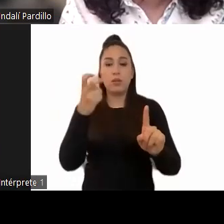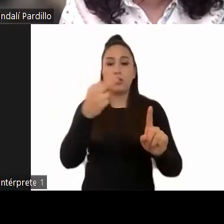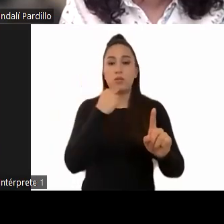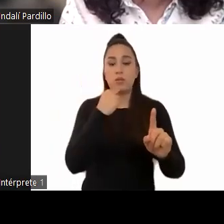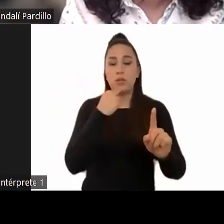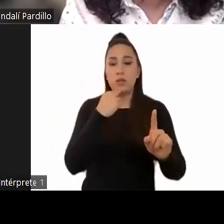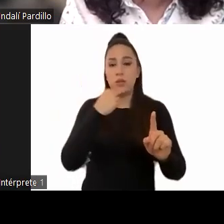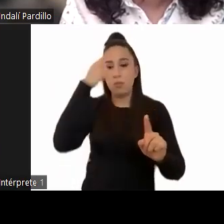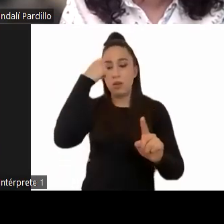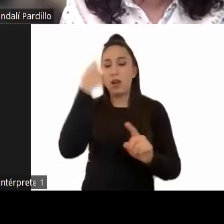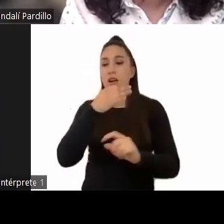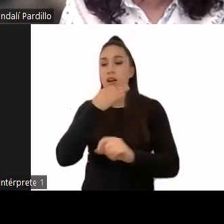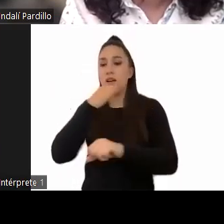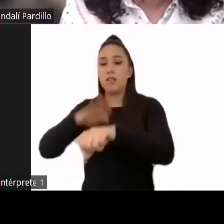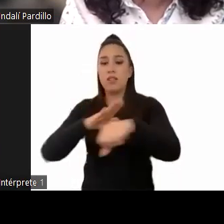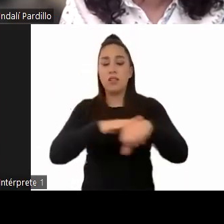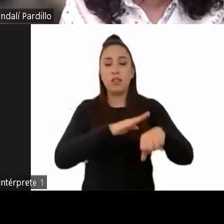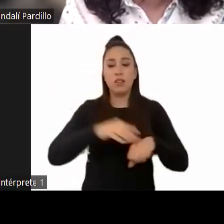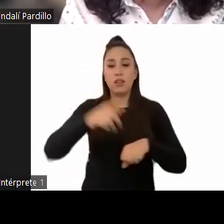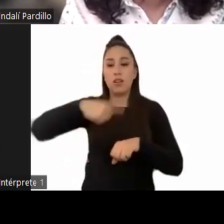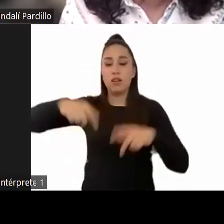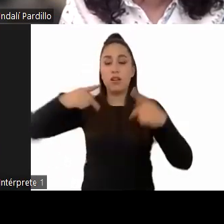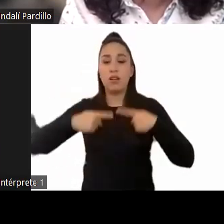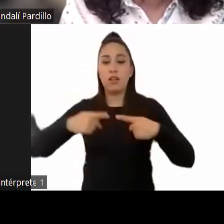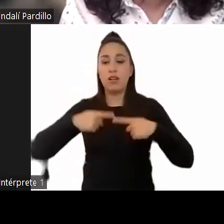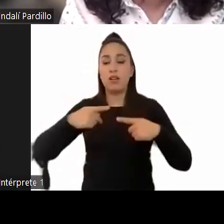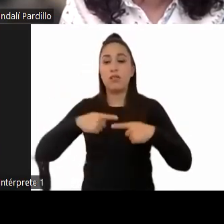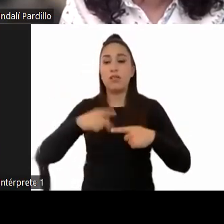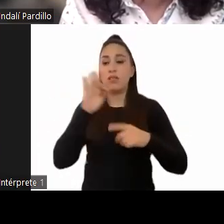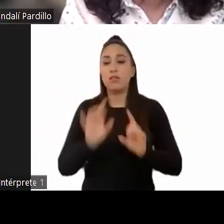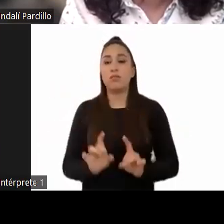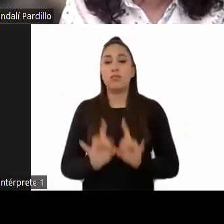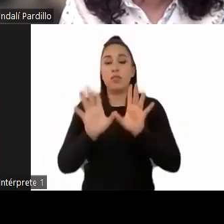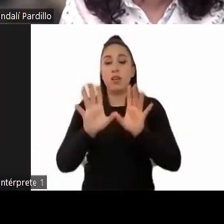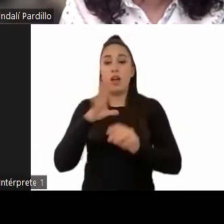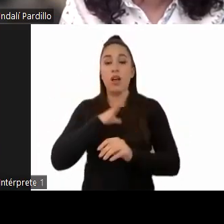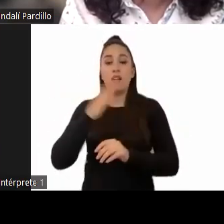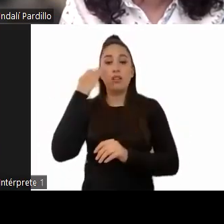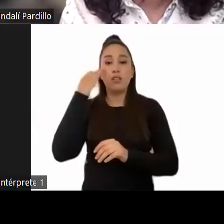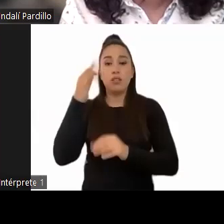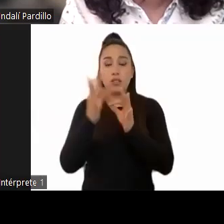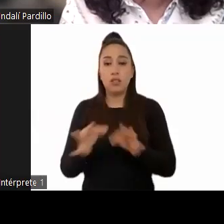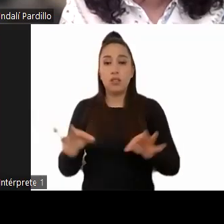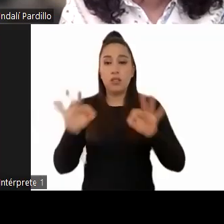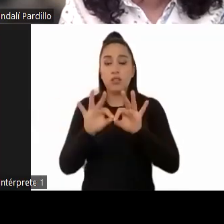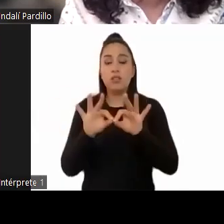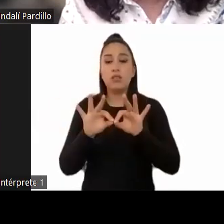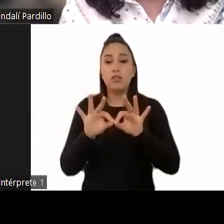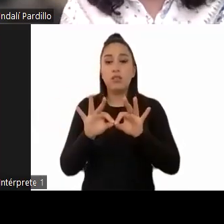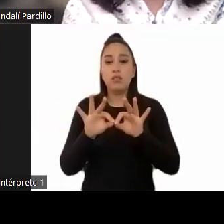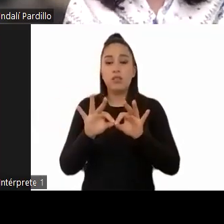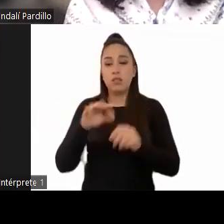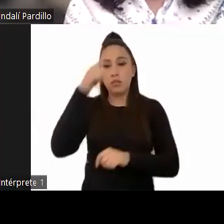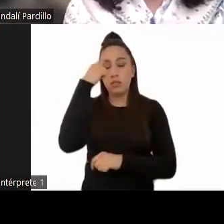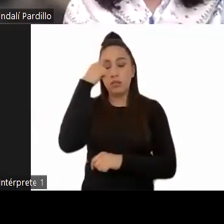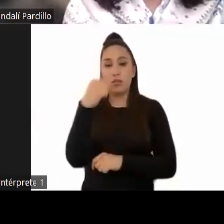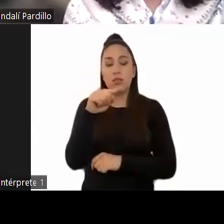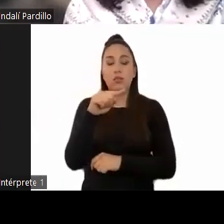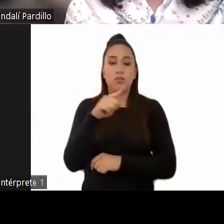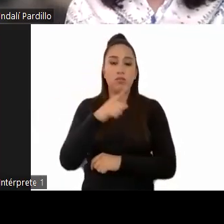oportuna a la población en caso de eventos que signifiquen un riesgo inminente para la seguridad y vida de la